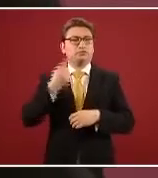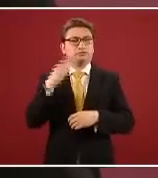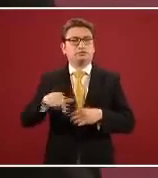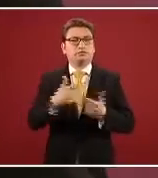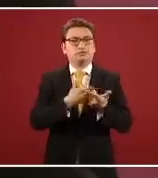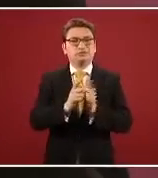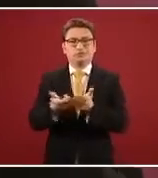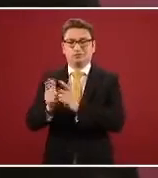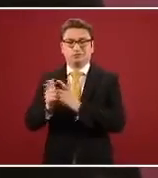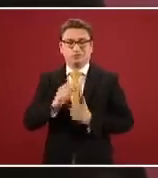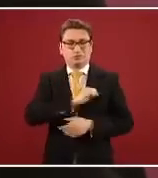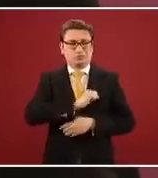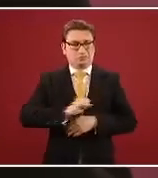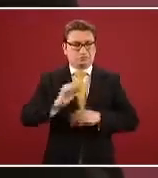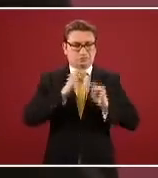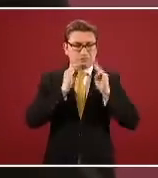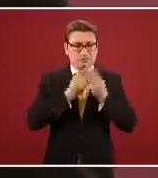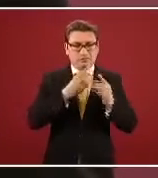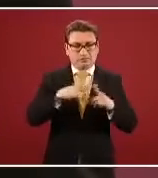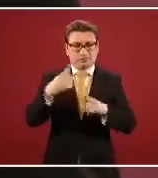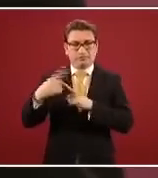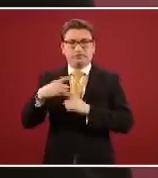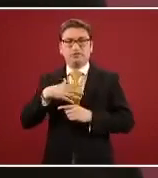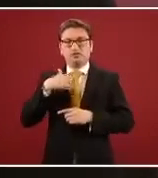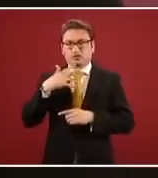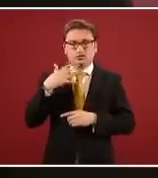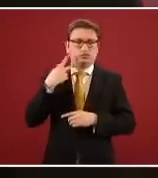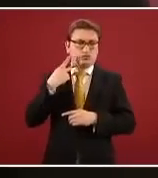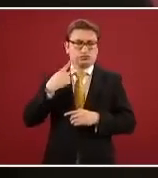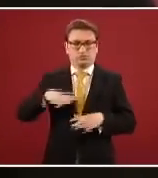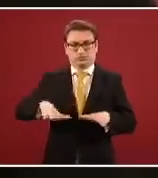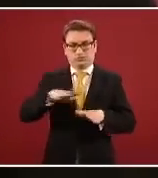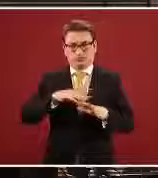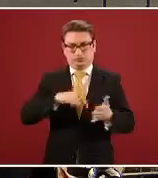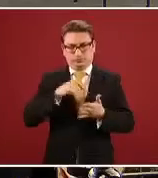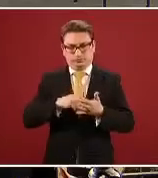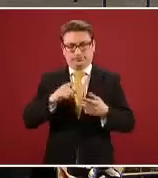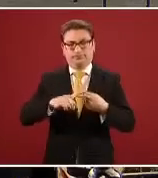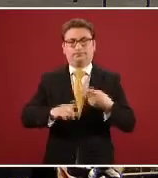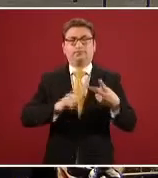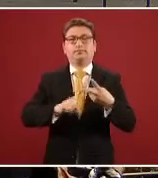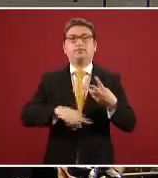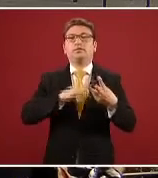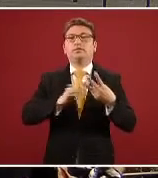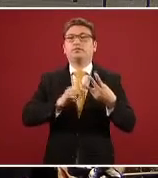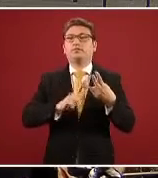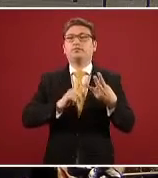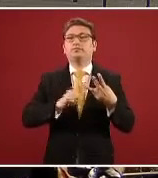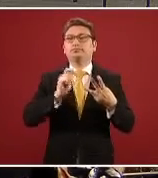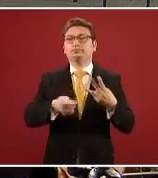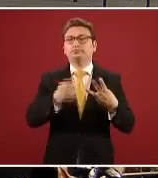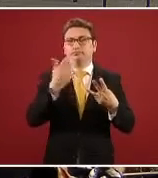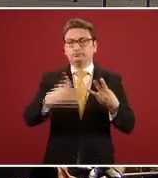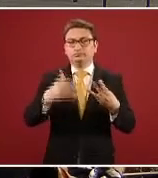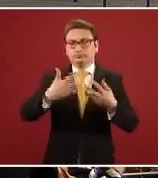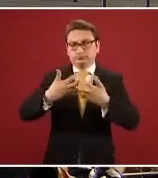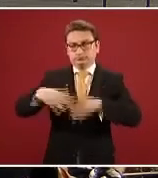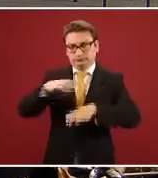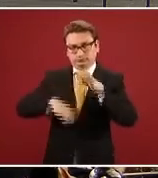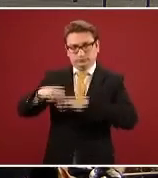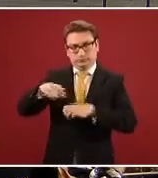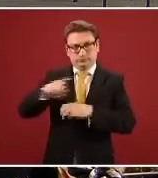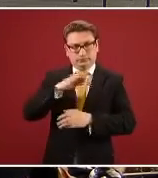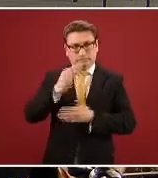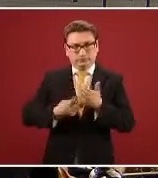grupos delincuenciales y los temas vinculados con corrupción política a nivel local. El tercer punto tuvo que ver con el combate a las empresas fachada y